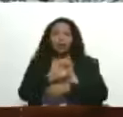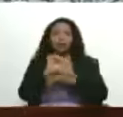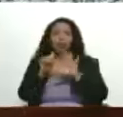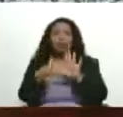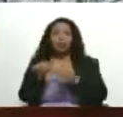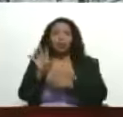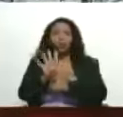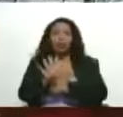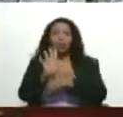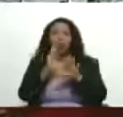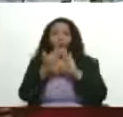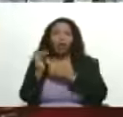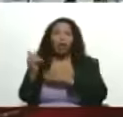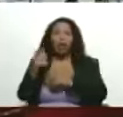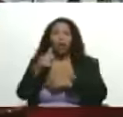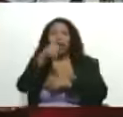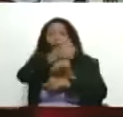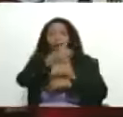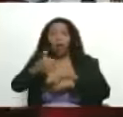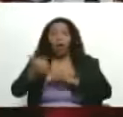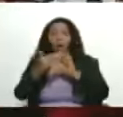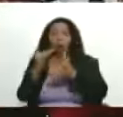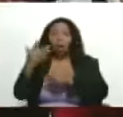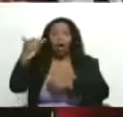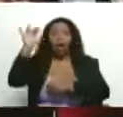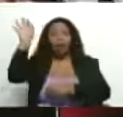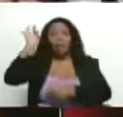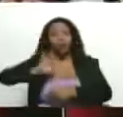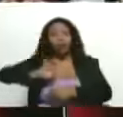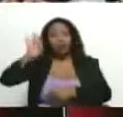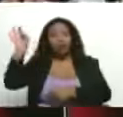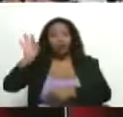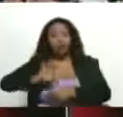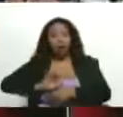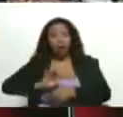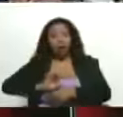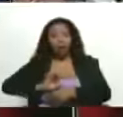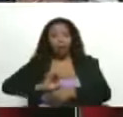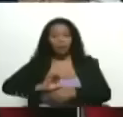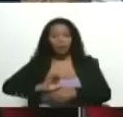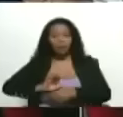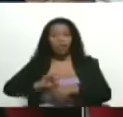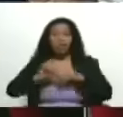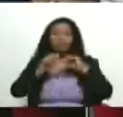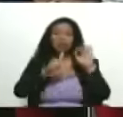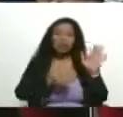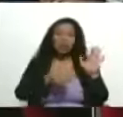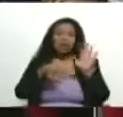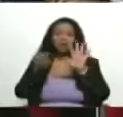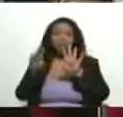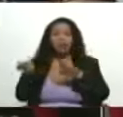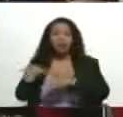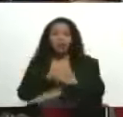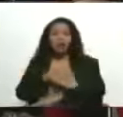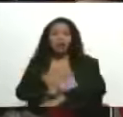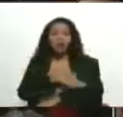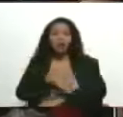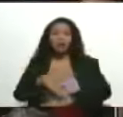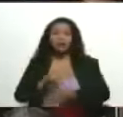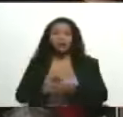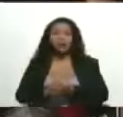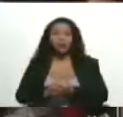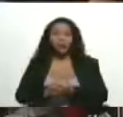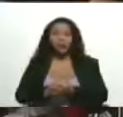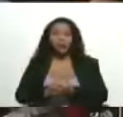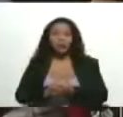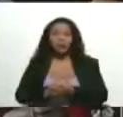2.364 comunidades. Cada comunidad tiene en promedio unas 6 o 7 calles. Pueden ser 6, alguna puede tener hasta